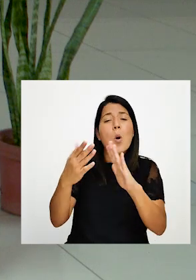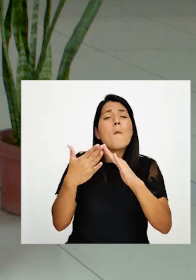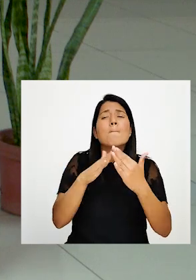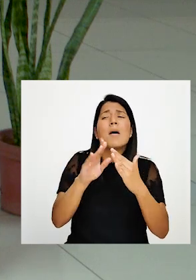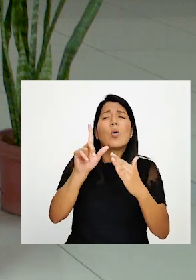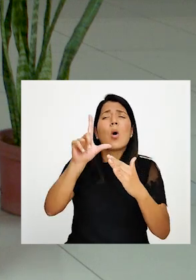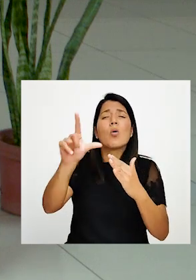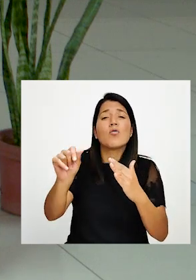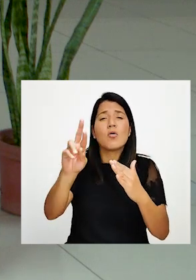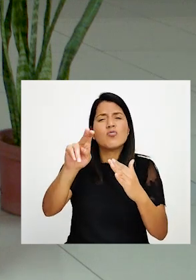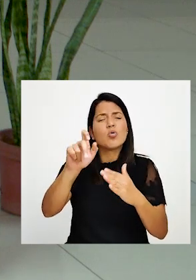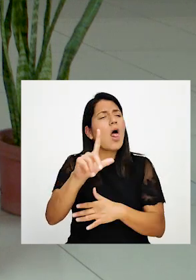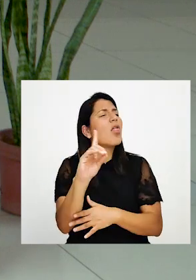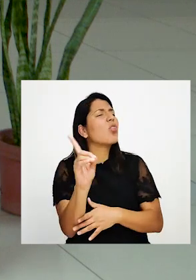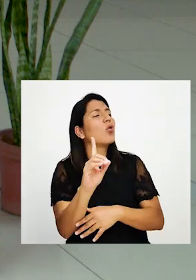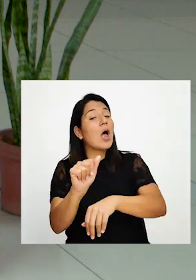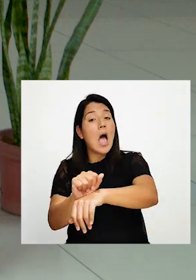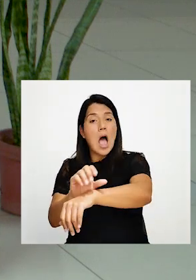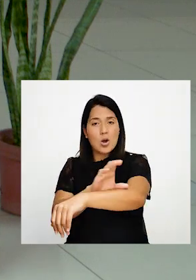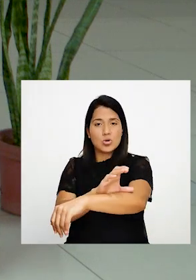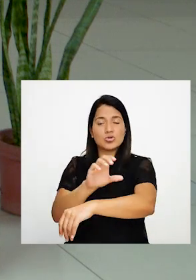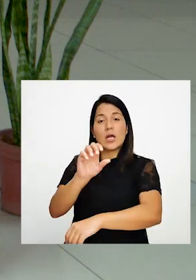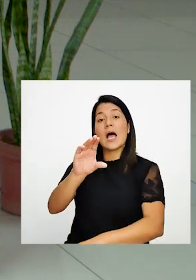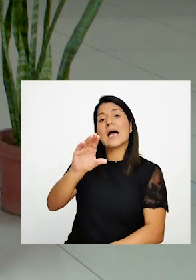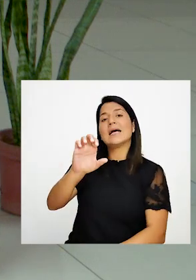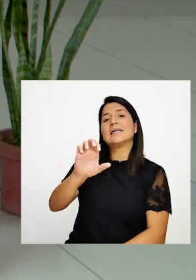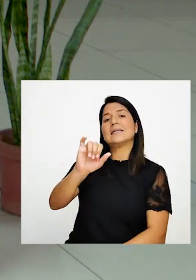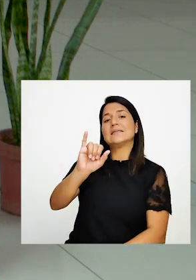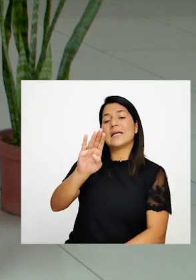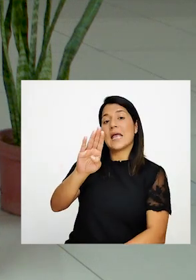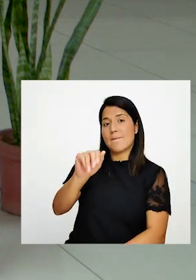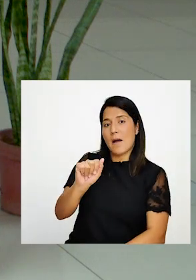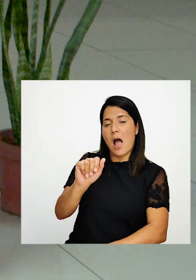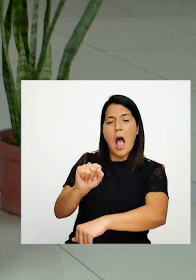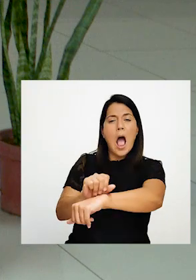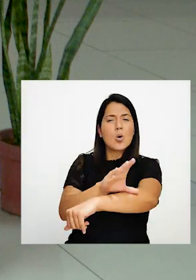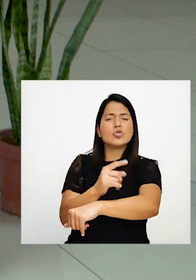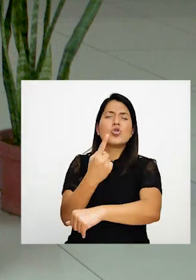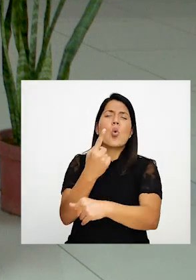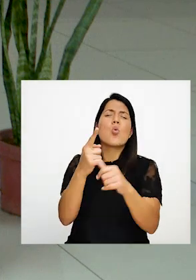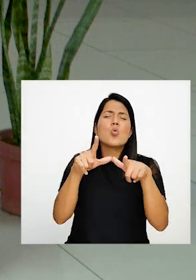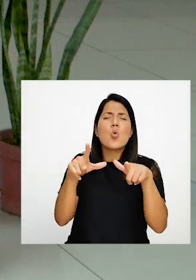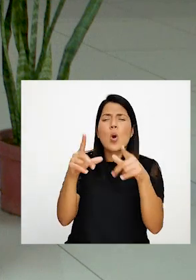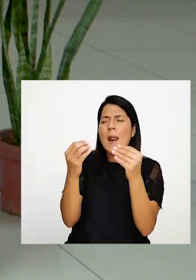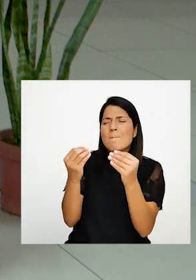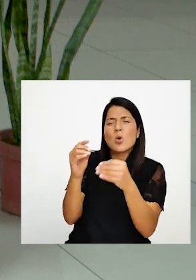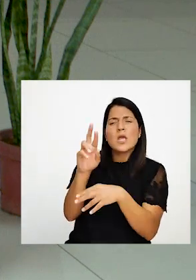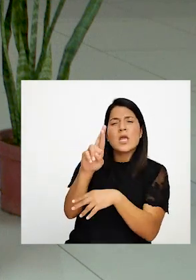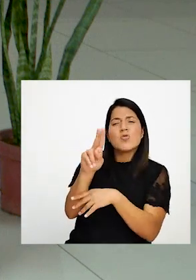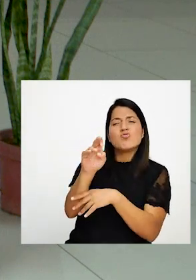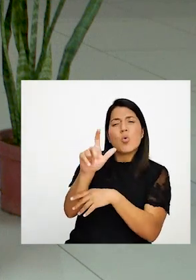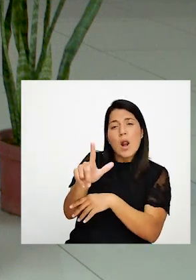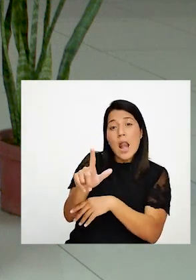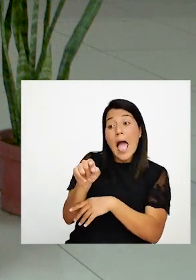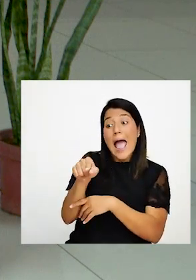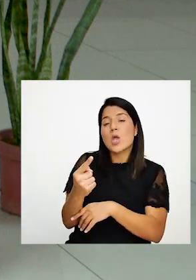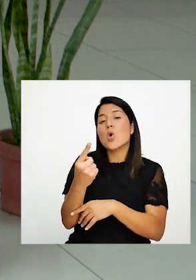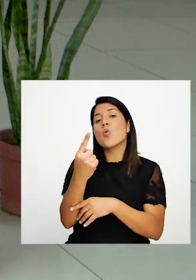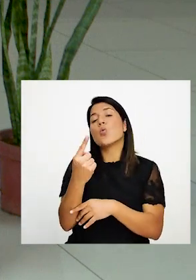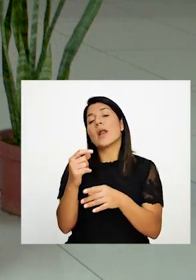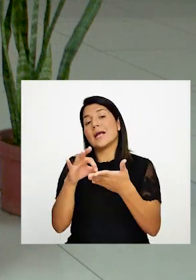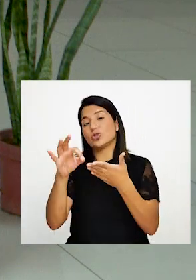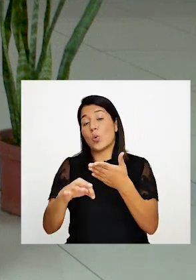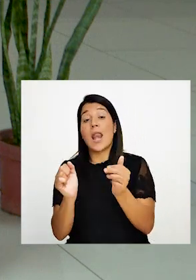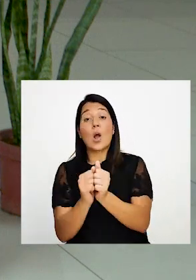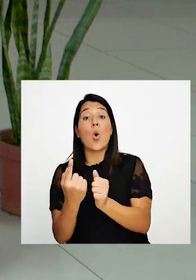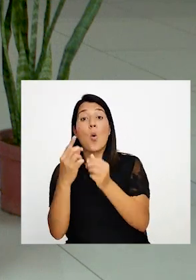Es un barrio rural. ¿Dónde es? Acosta, es la Ceiba de Acosta, es un lugar muy rural, es una escuela unidocente, luego pasamos a un colegio técnico,